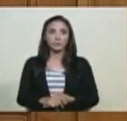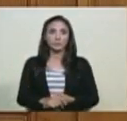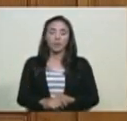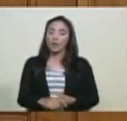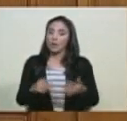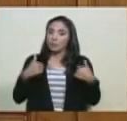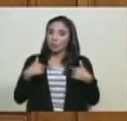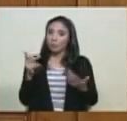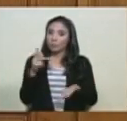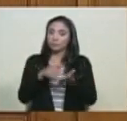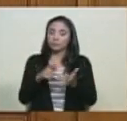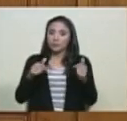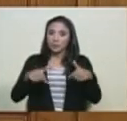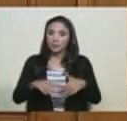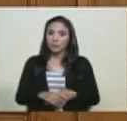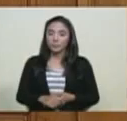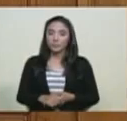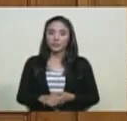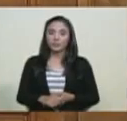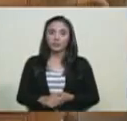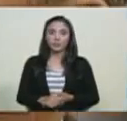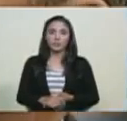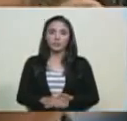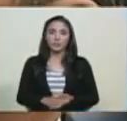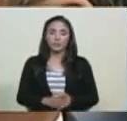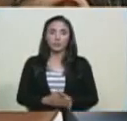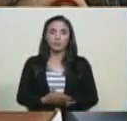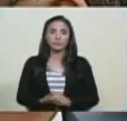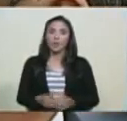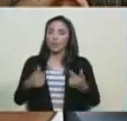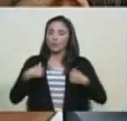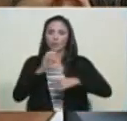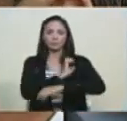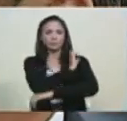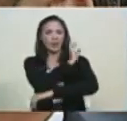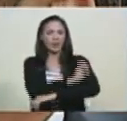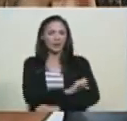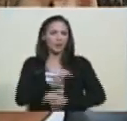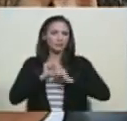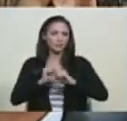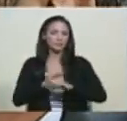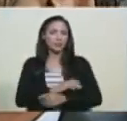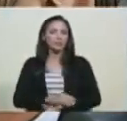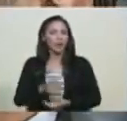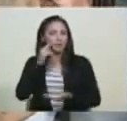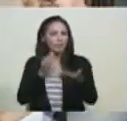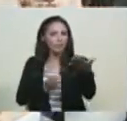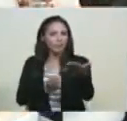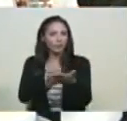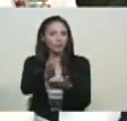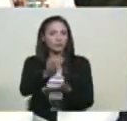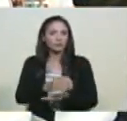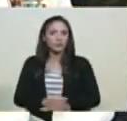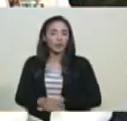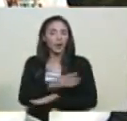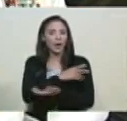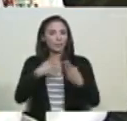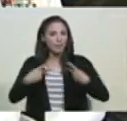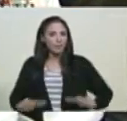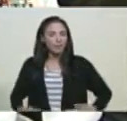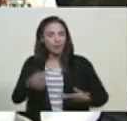bendito, lleno de la energía suficiente para seguir mi espacio vital hacia el